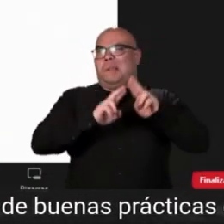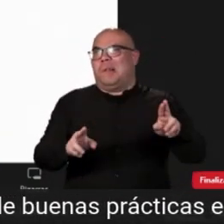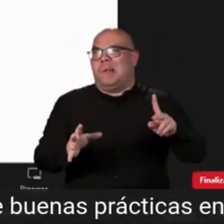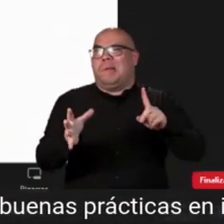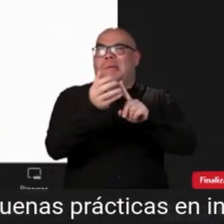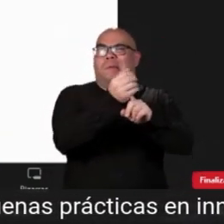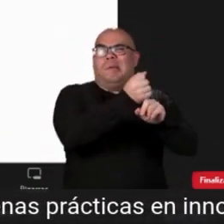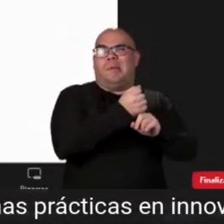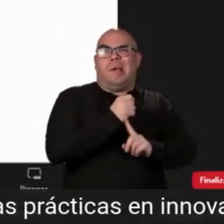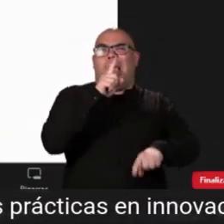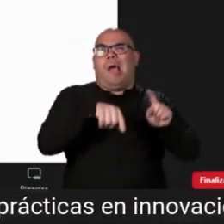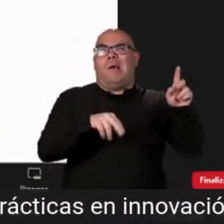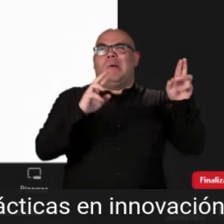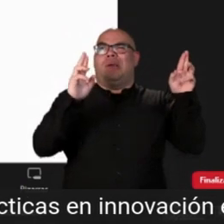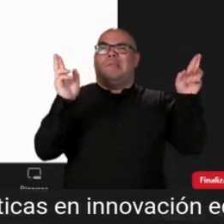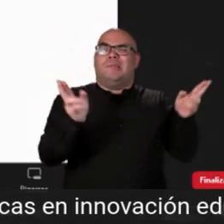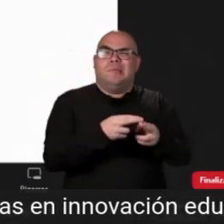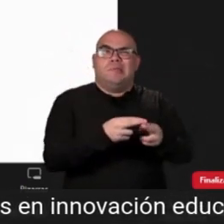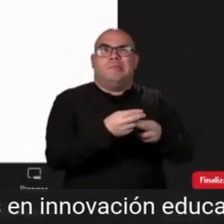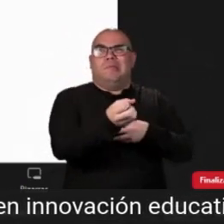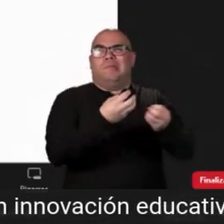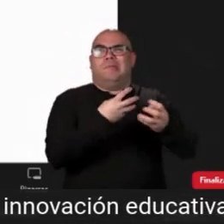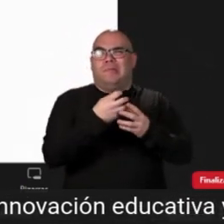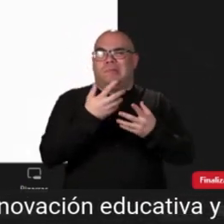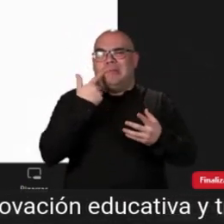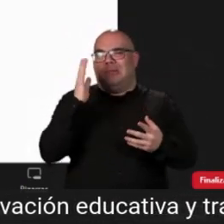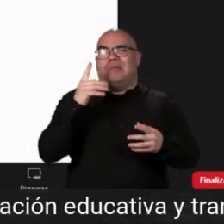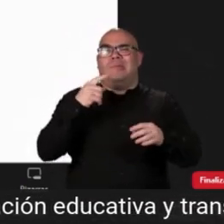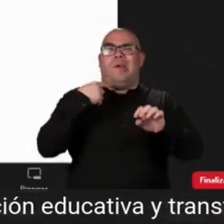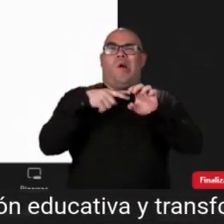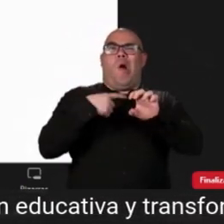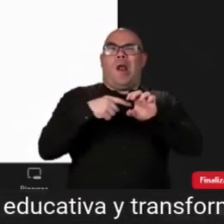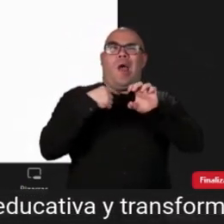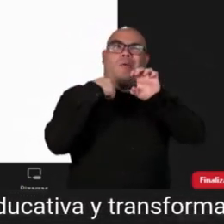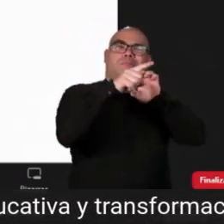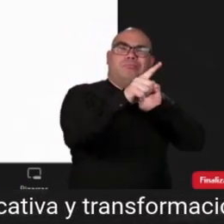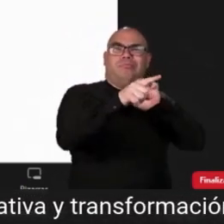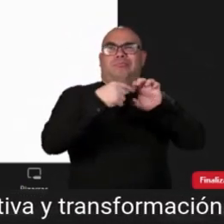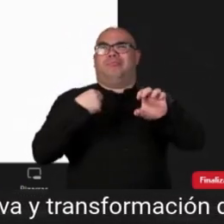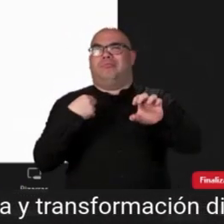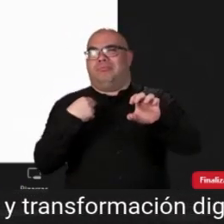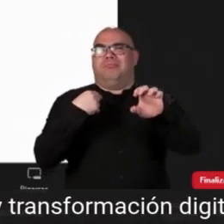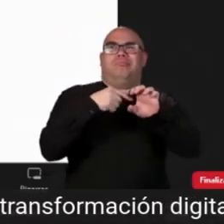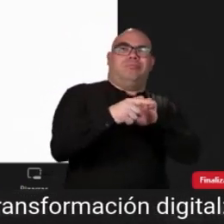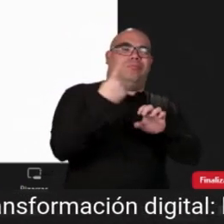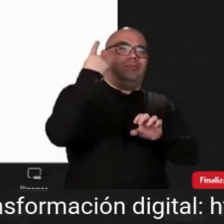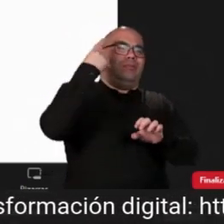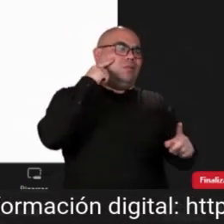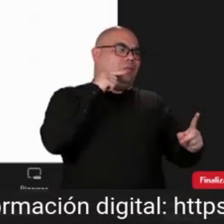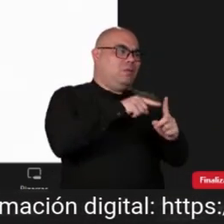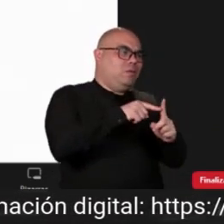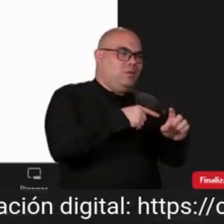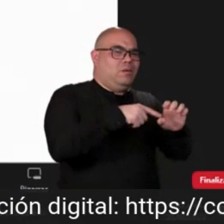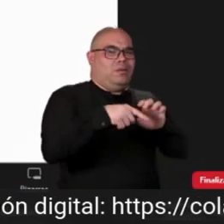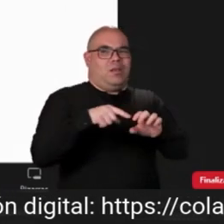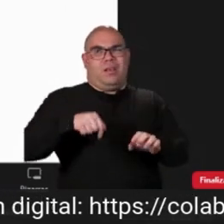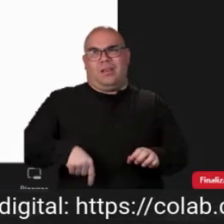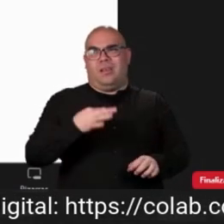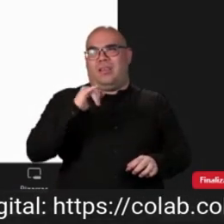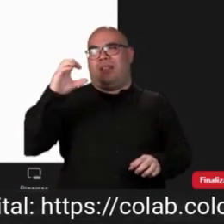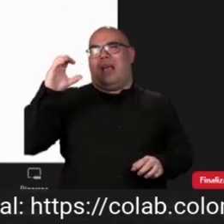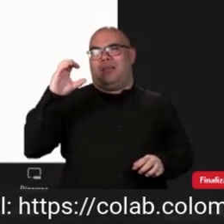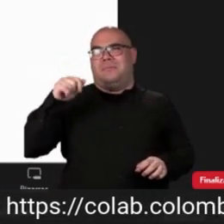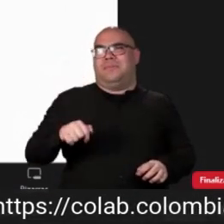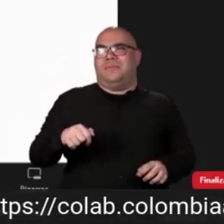subiendo pues, un resumen y mandando un correo electrónico semanal en un boletín exclusivo para profesores y directivos del TEC, ¿no? Con el tiempo